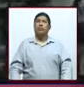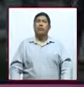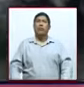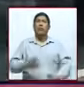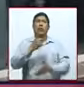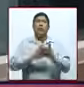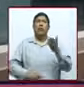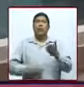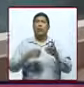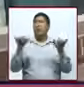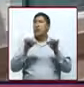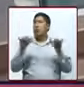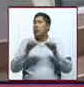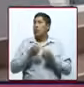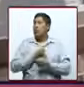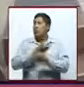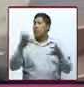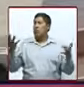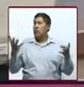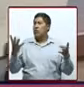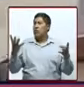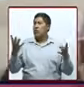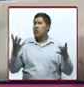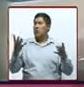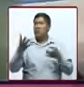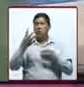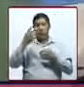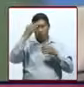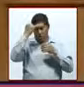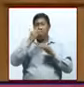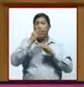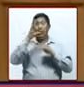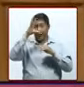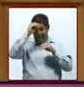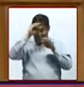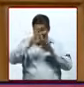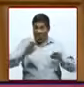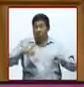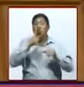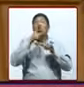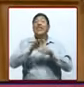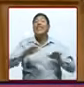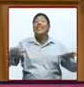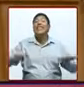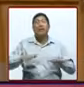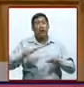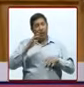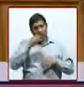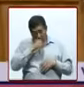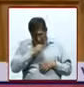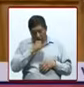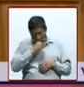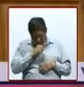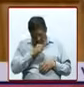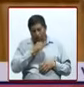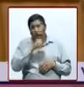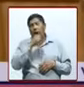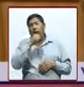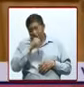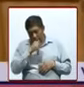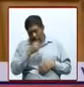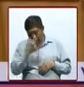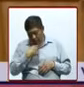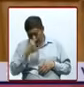Que existe varios niños que están resfriados y Senami también nos informa que estamos en el departamento con